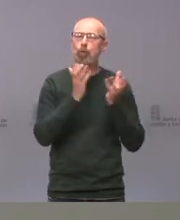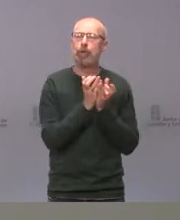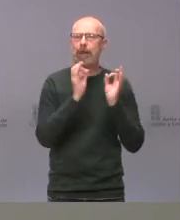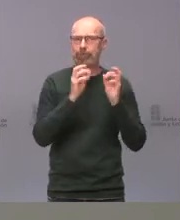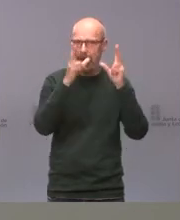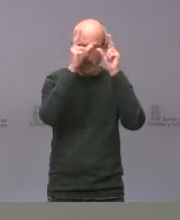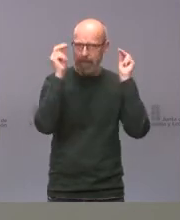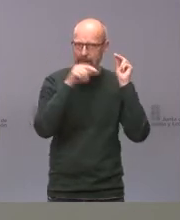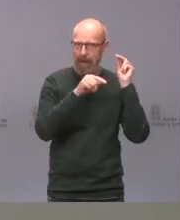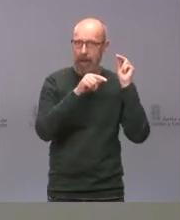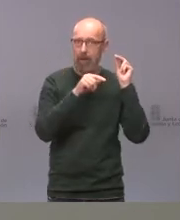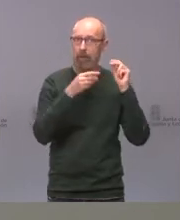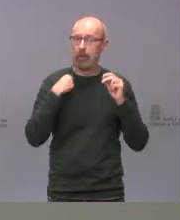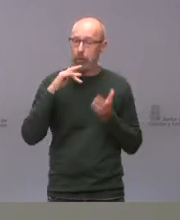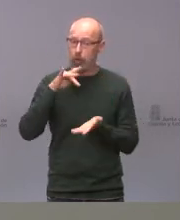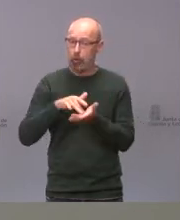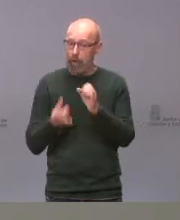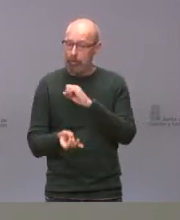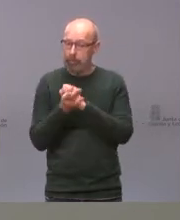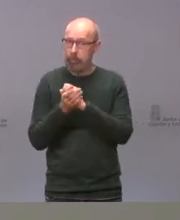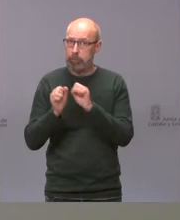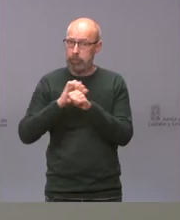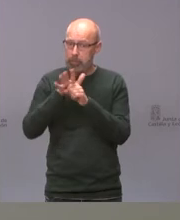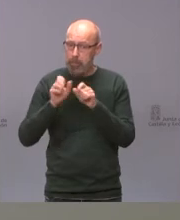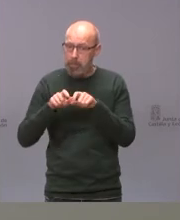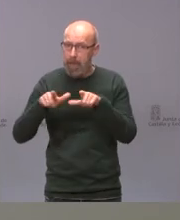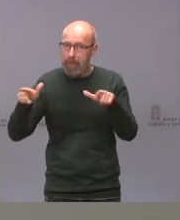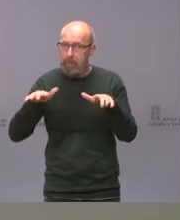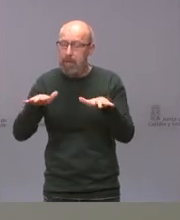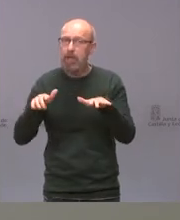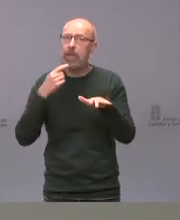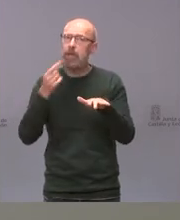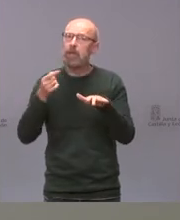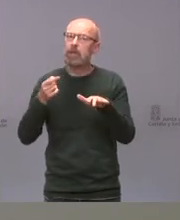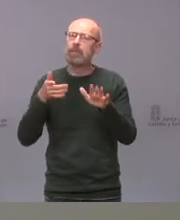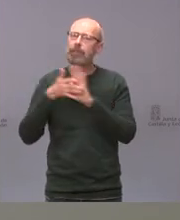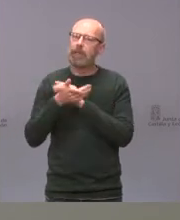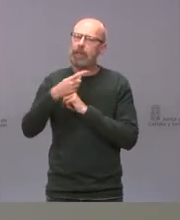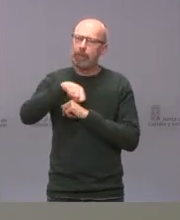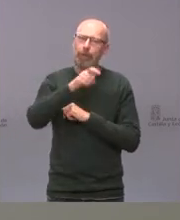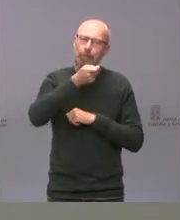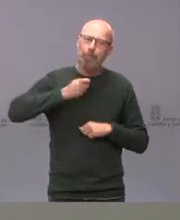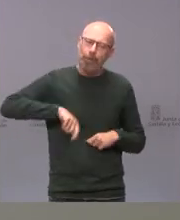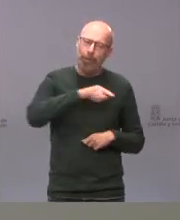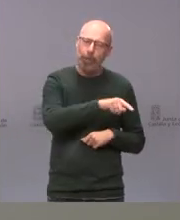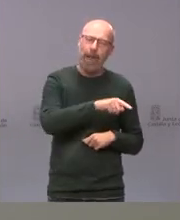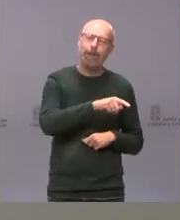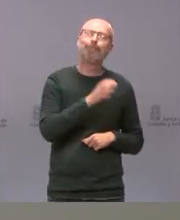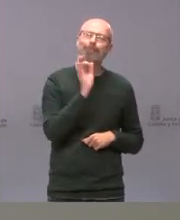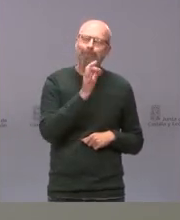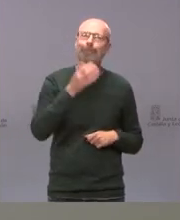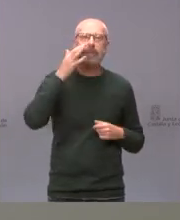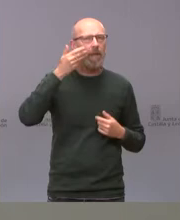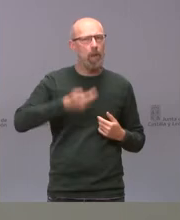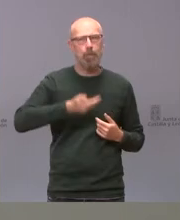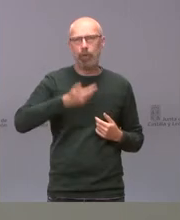lo que ha venido a reforzar es nuestra creencia en la importancia que estos profesionales tienen dentro del sistema sanitario, en atención primaria,